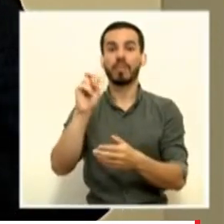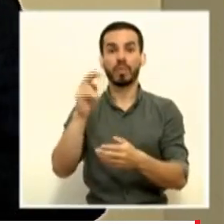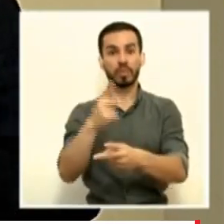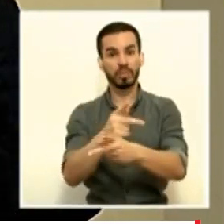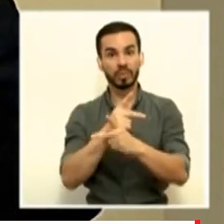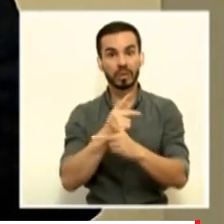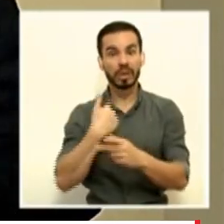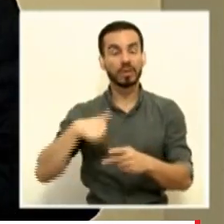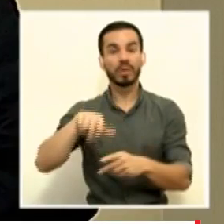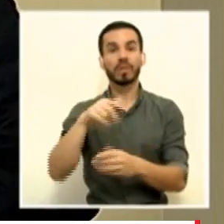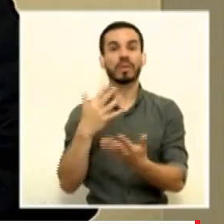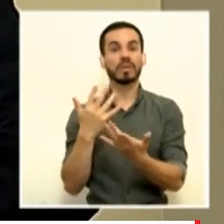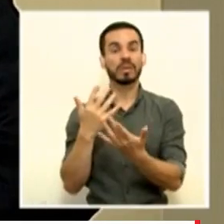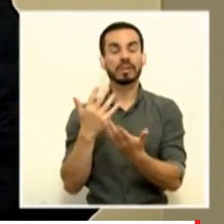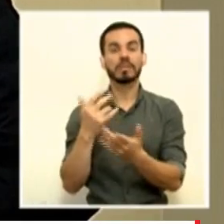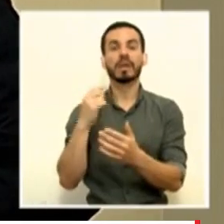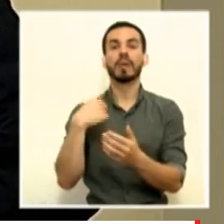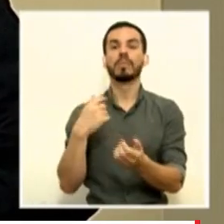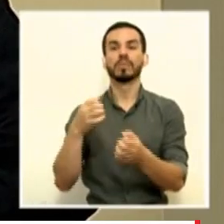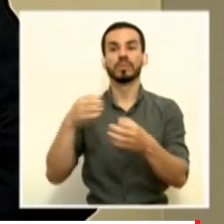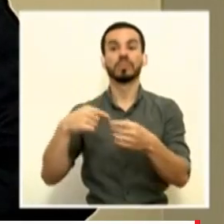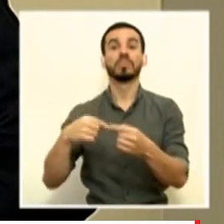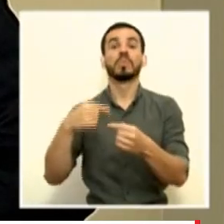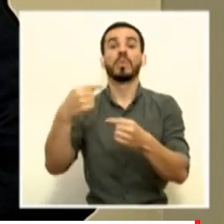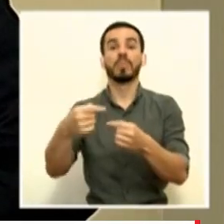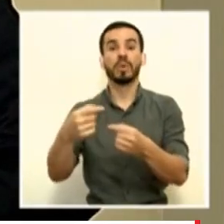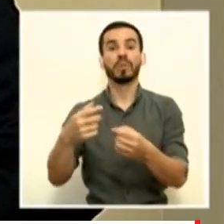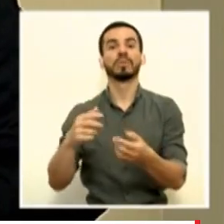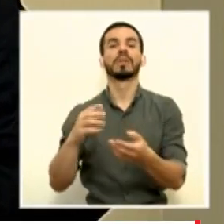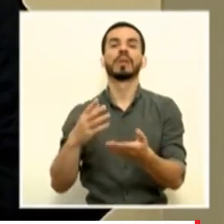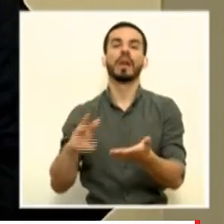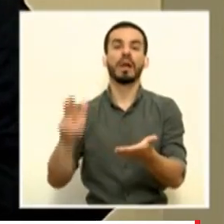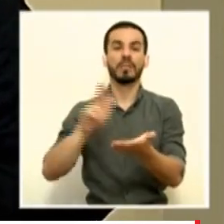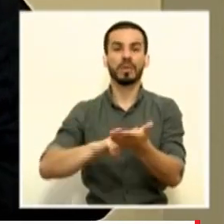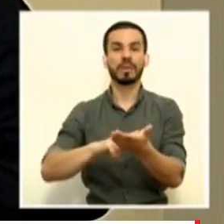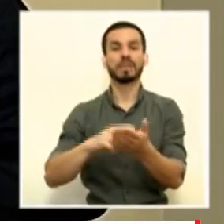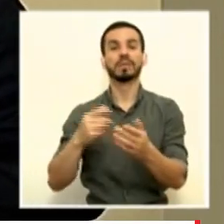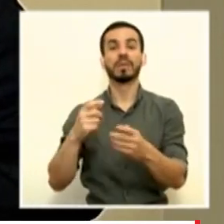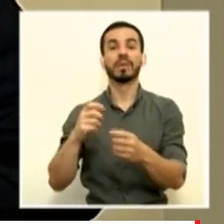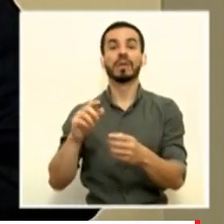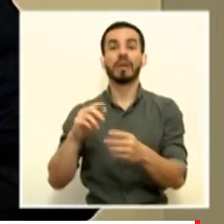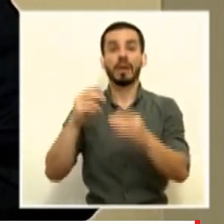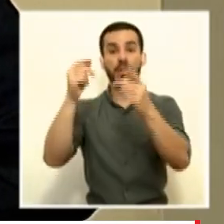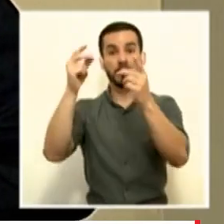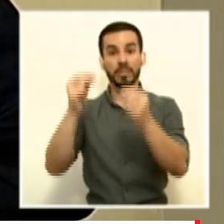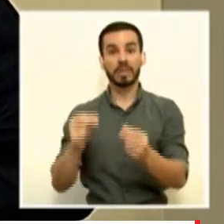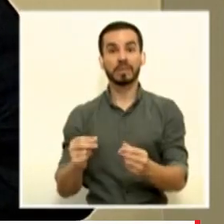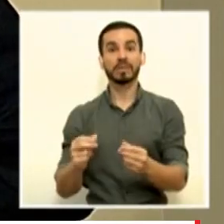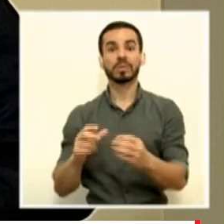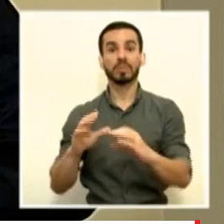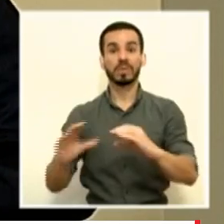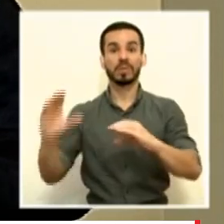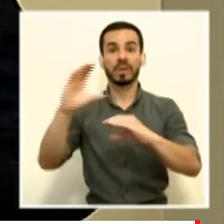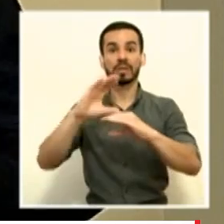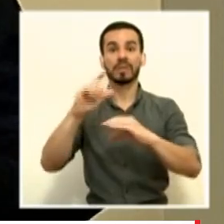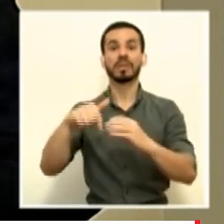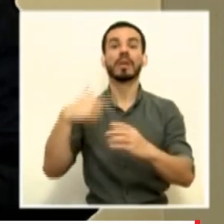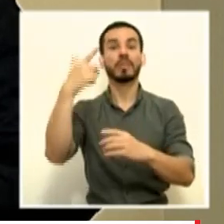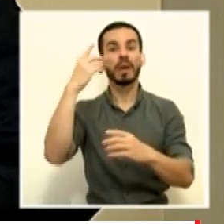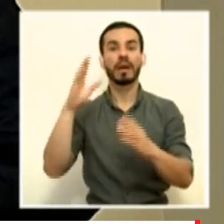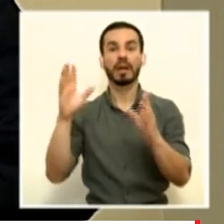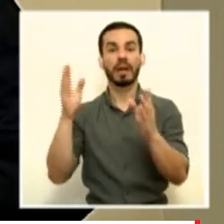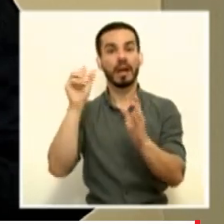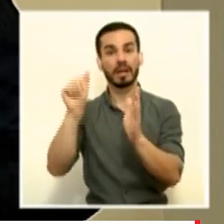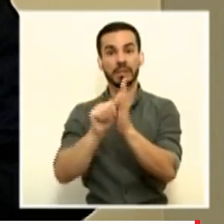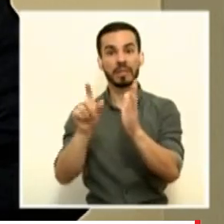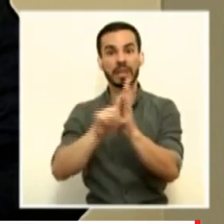los cuales esperamos una pronta aprobación en el presupuesto extraordinario que hemos presentado al Congreso de la República, y como